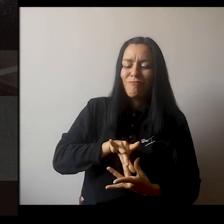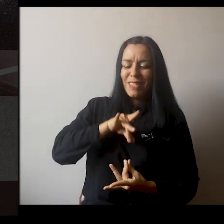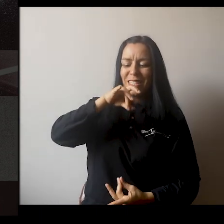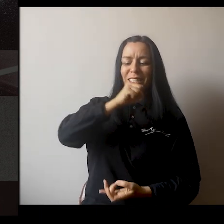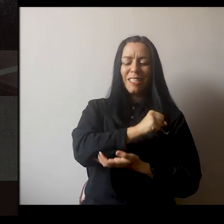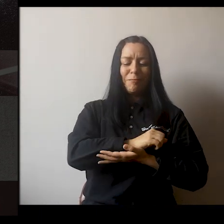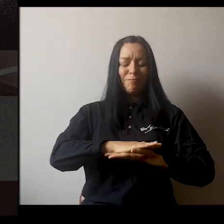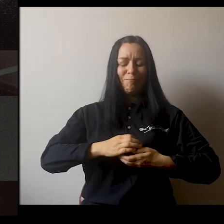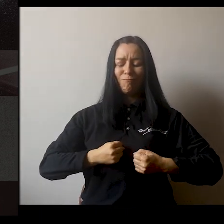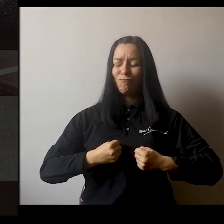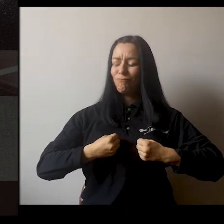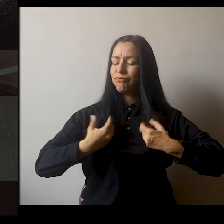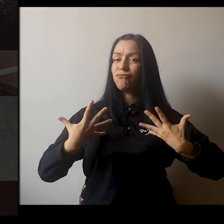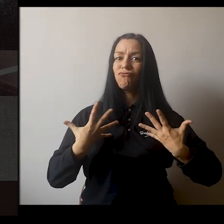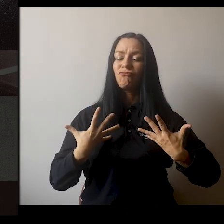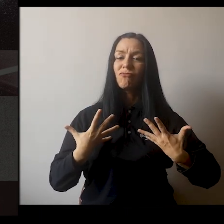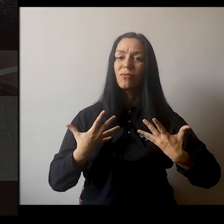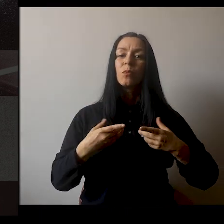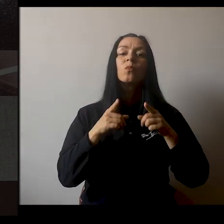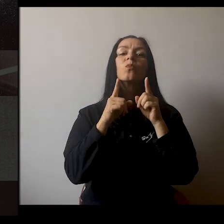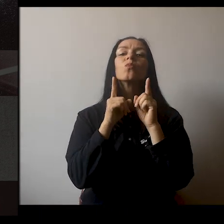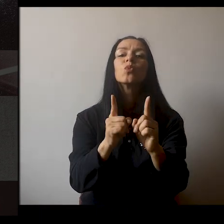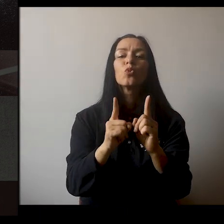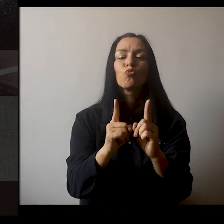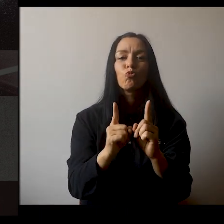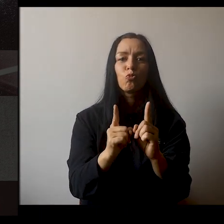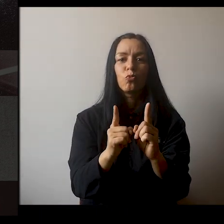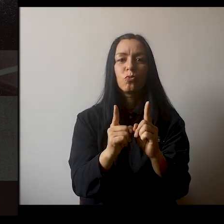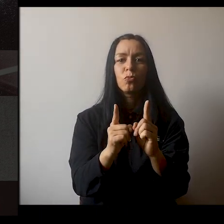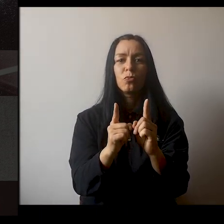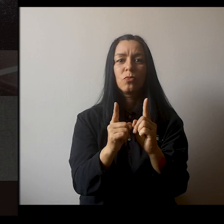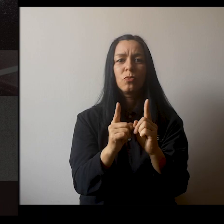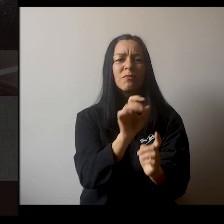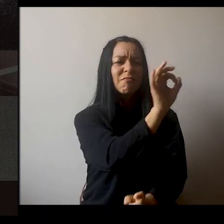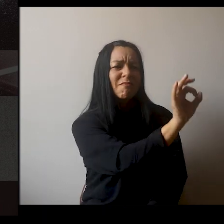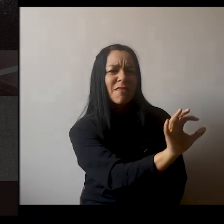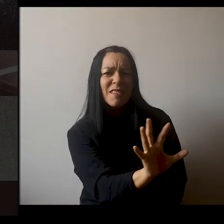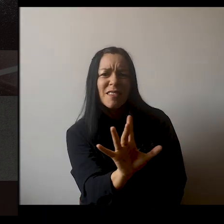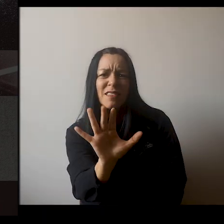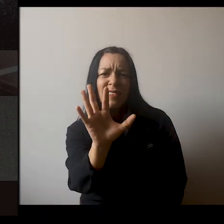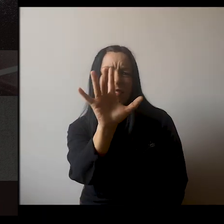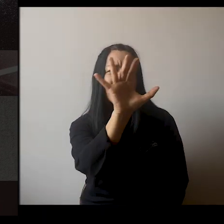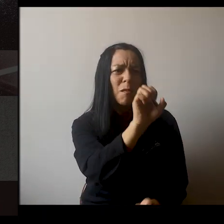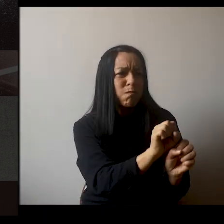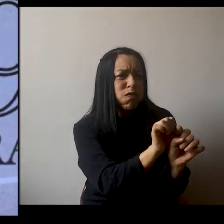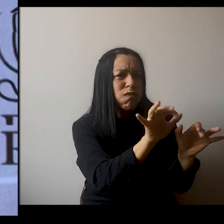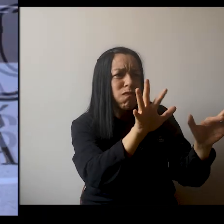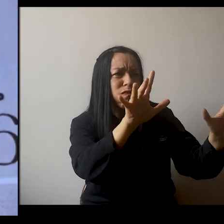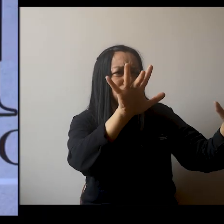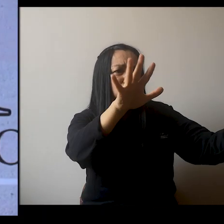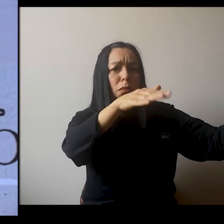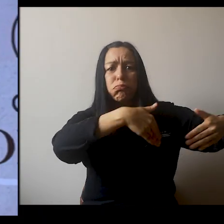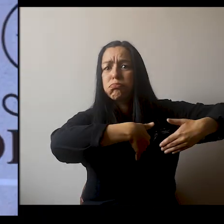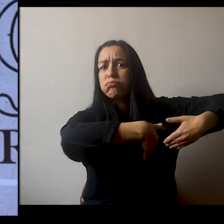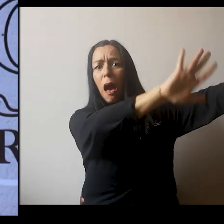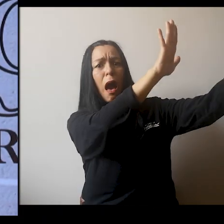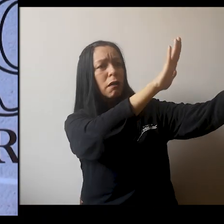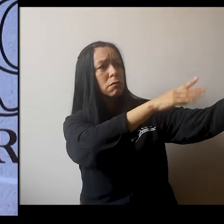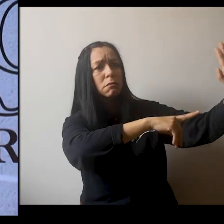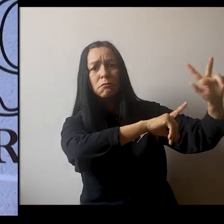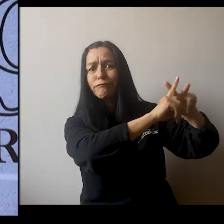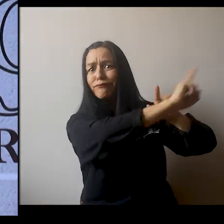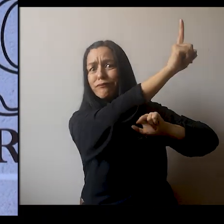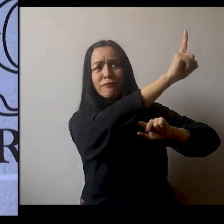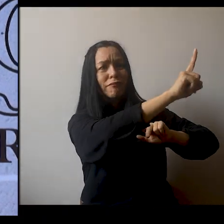mismo Espíritu quien vive en ustedes. Y por eso toda plaga, todo virus